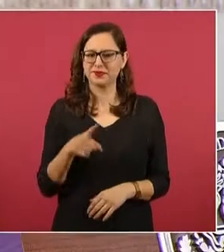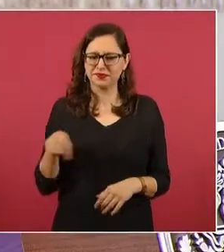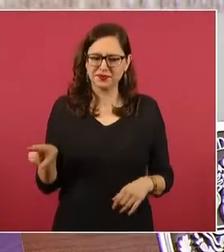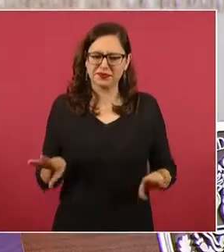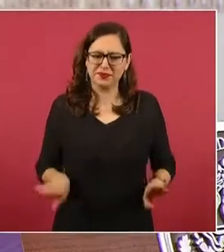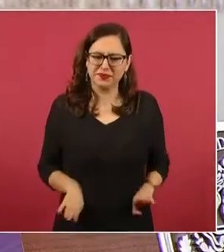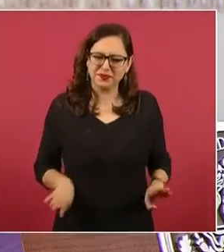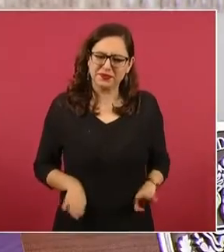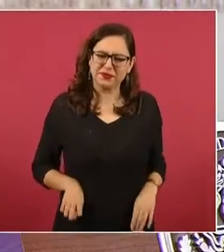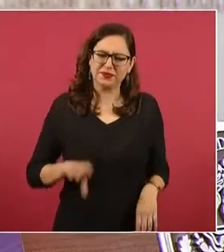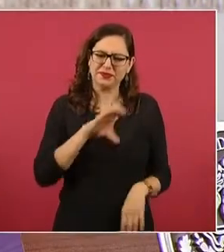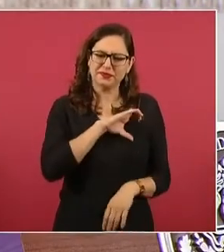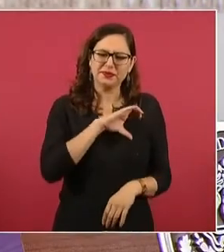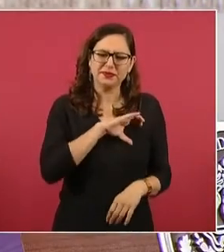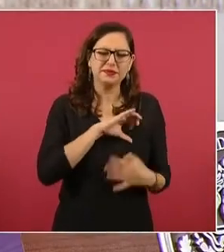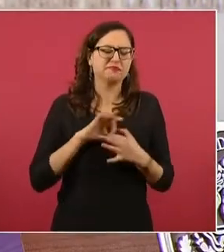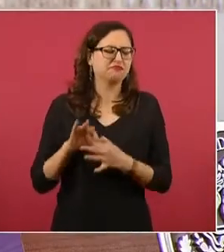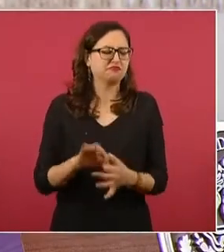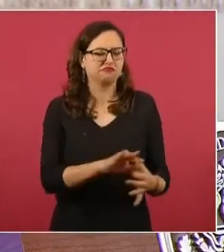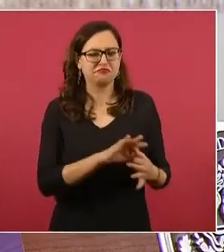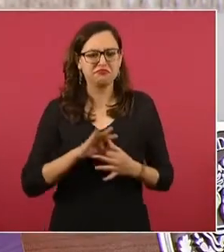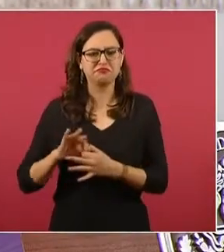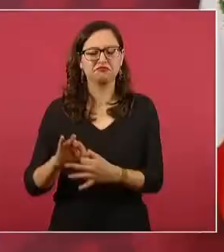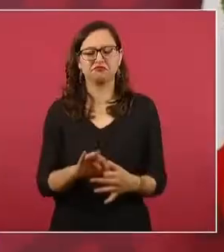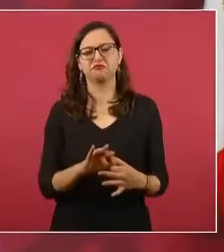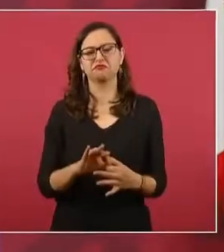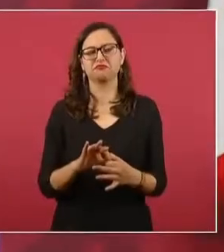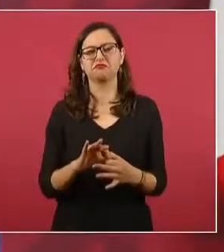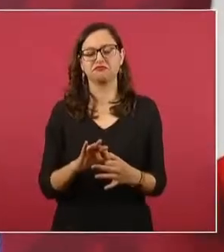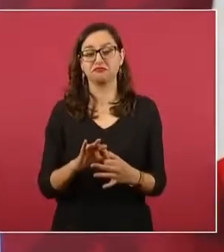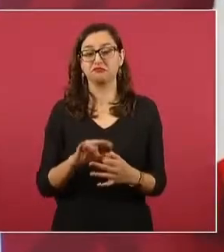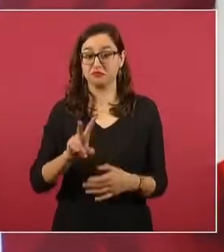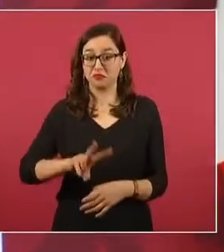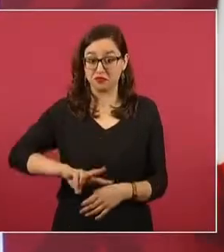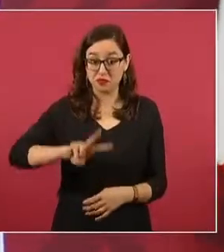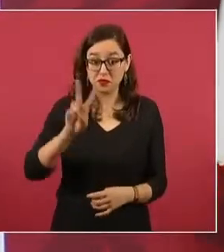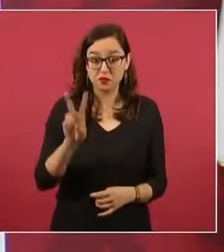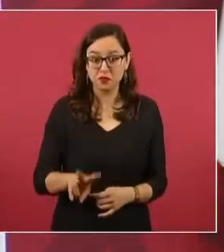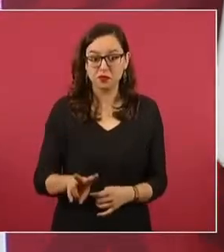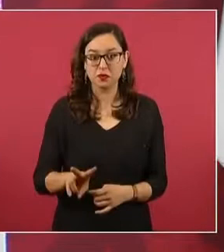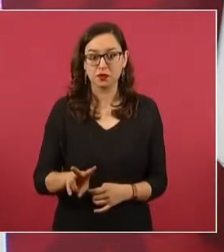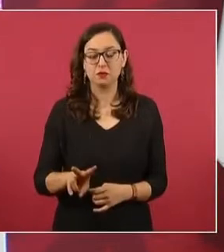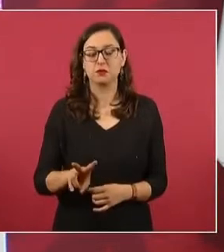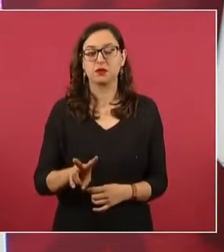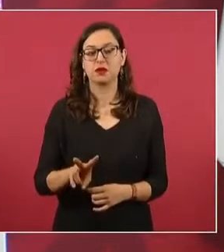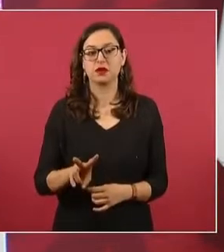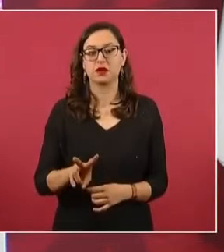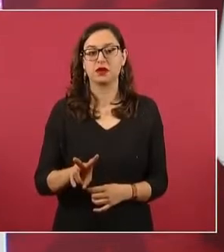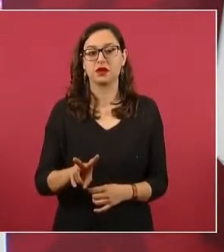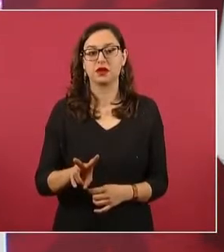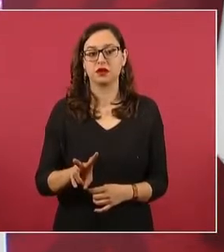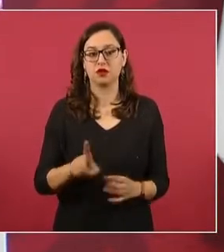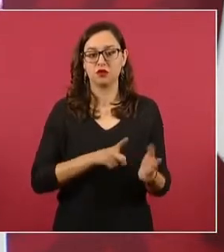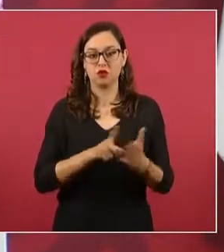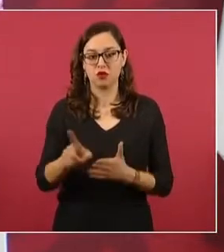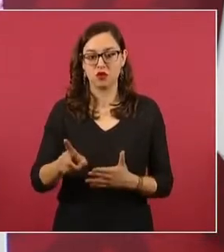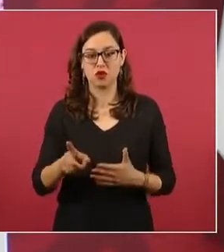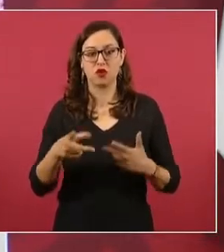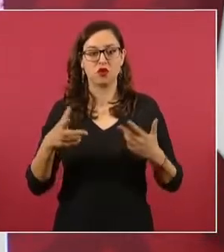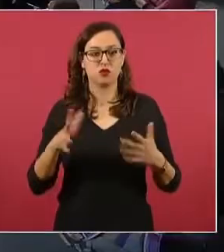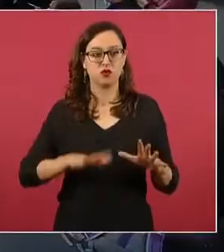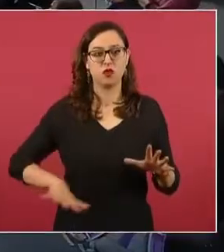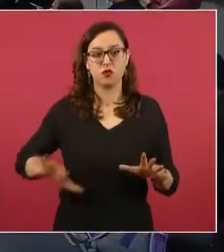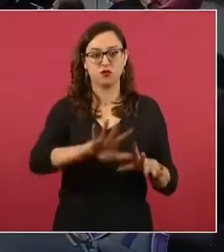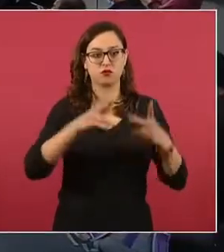cariñosos, fraternos, defensores como lo fue su padre de los derechos